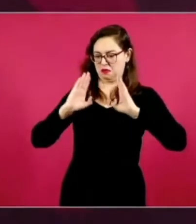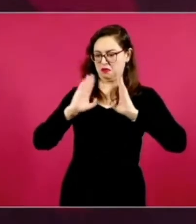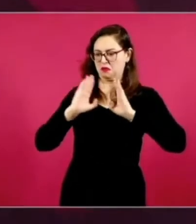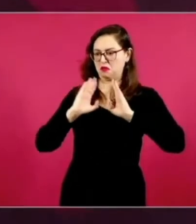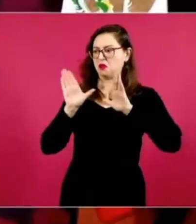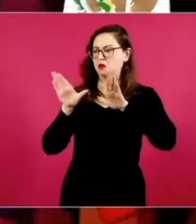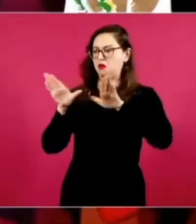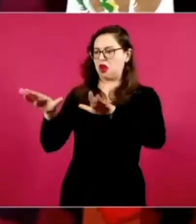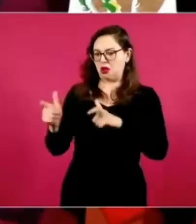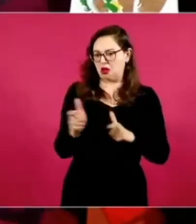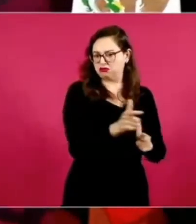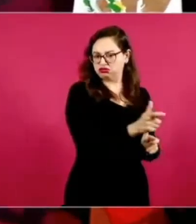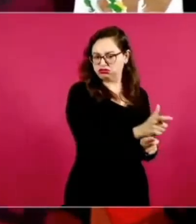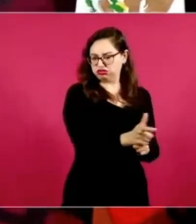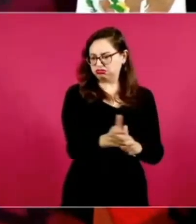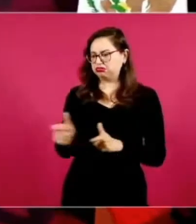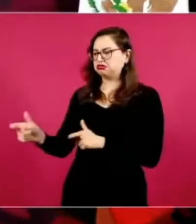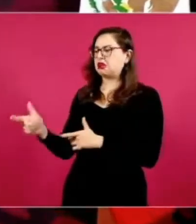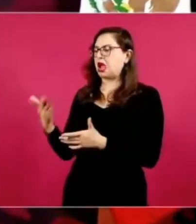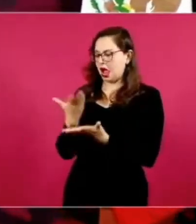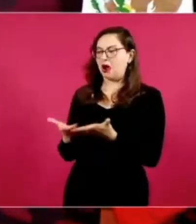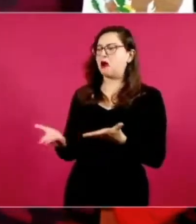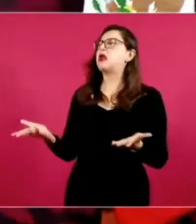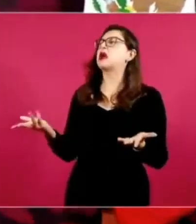Me reí,